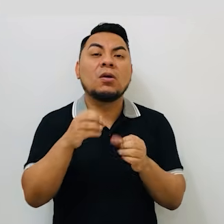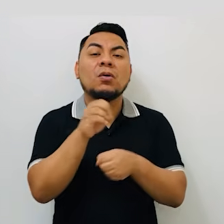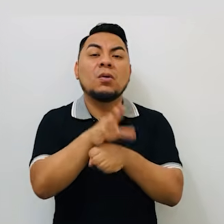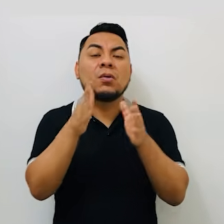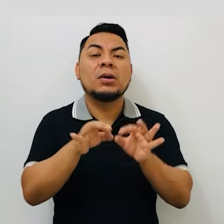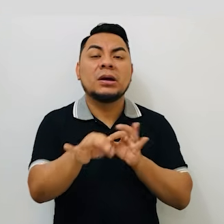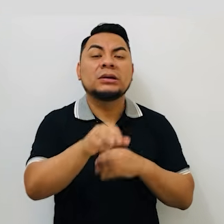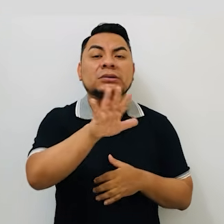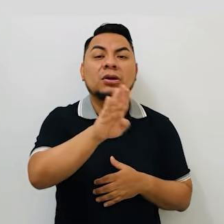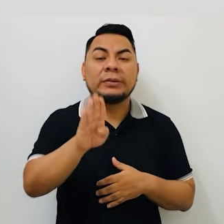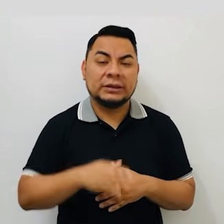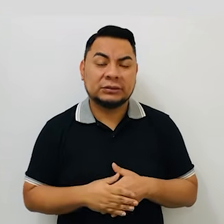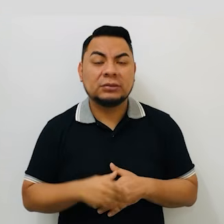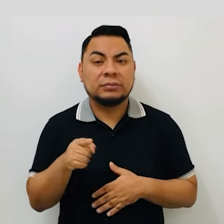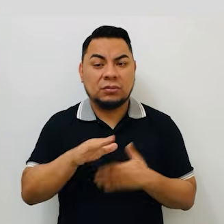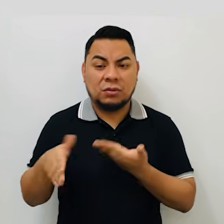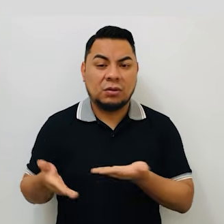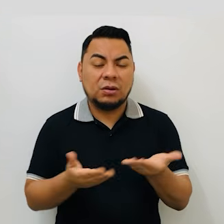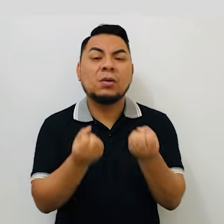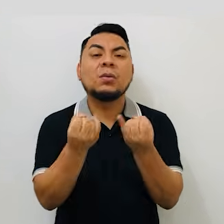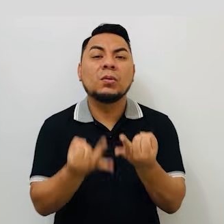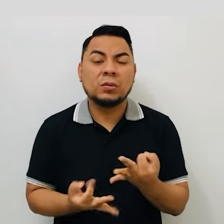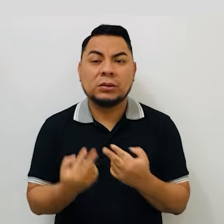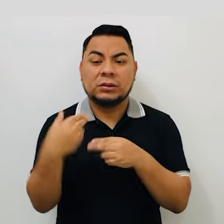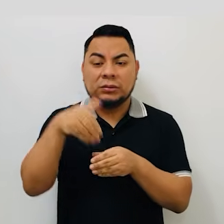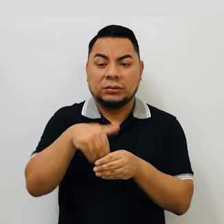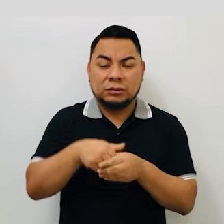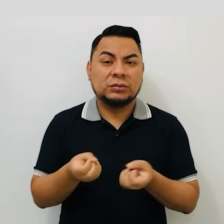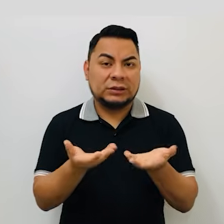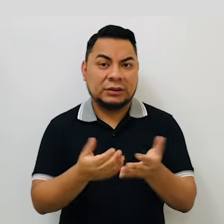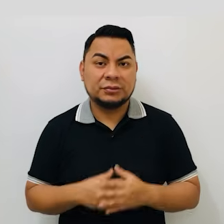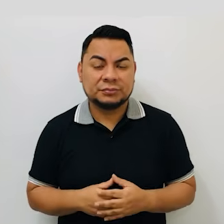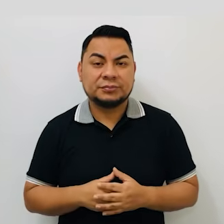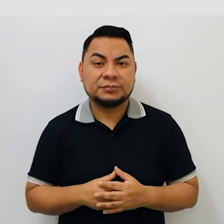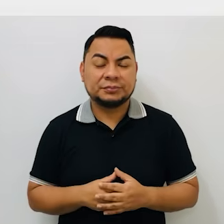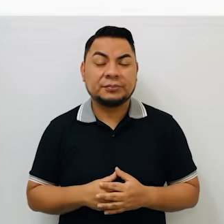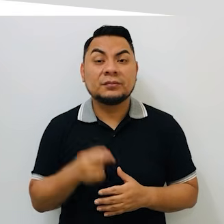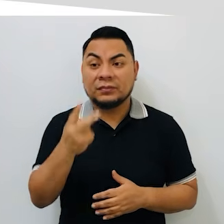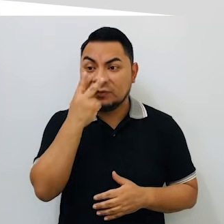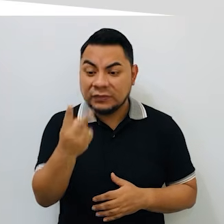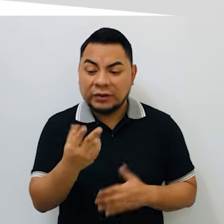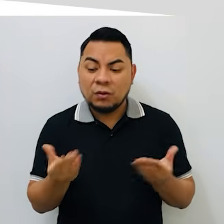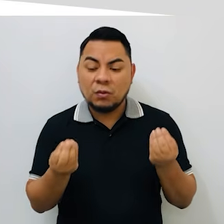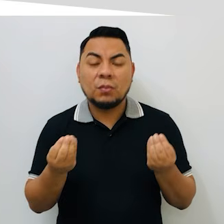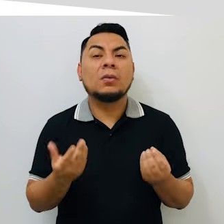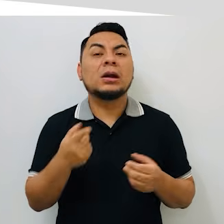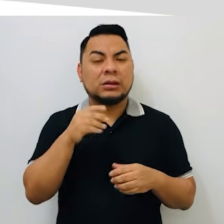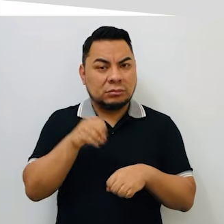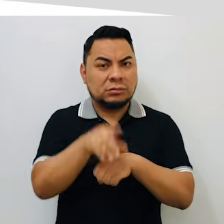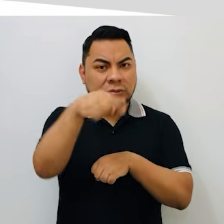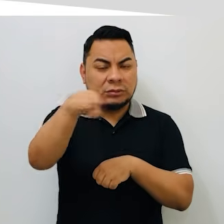borrador del consejero regional 5B para llevar la cuenta de los votos emitidos. Observa la